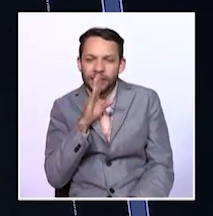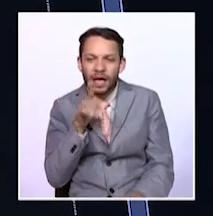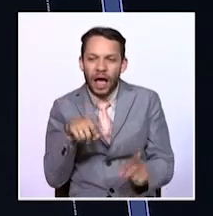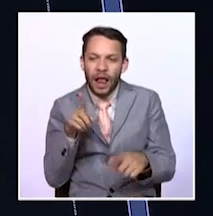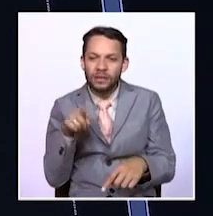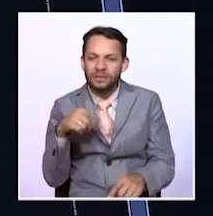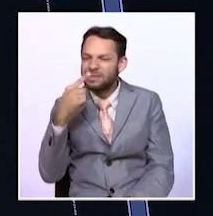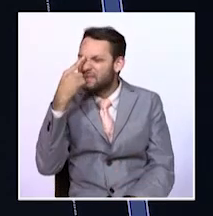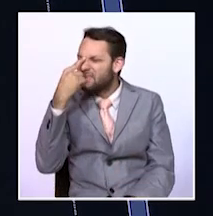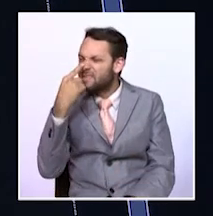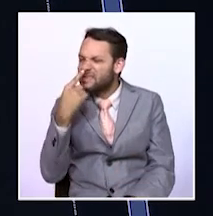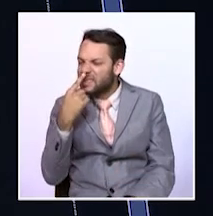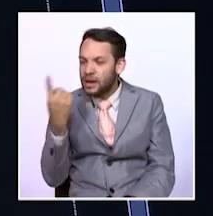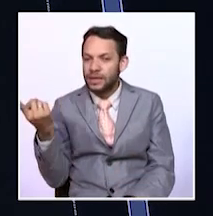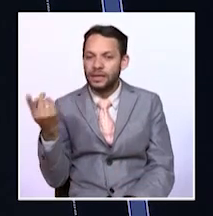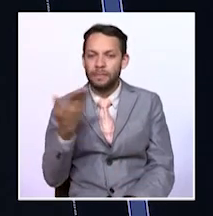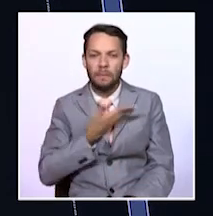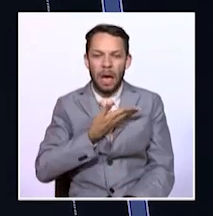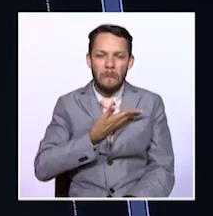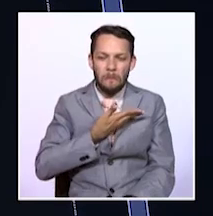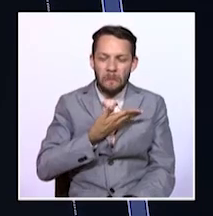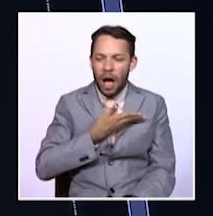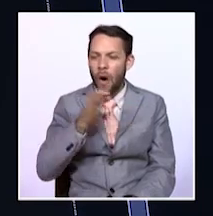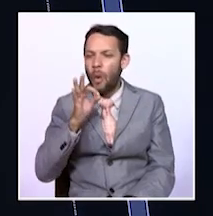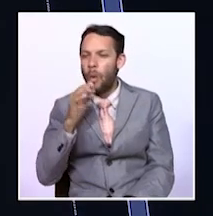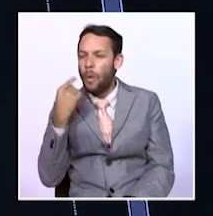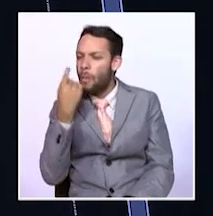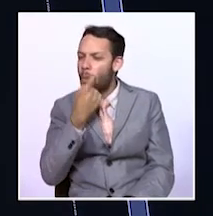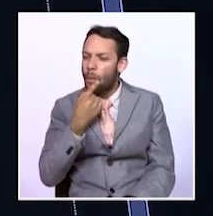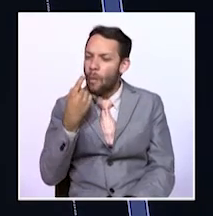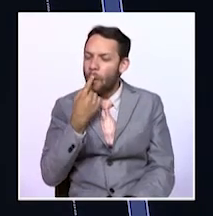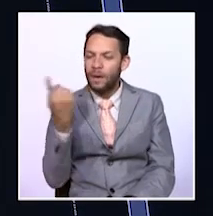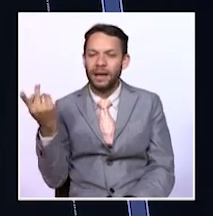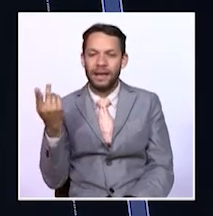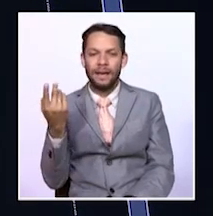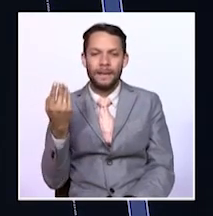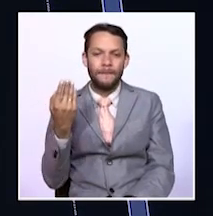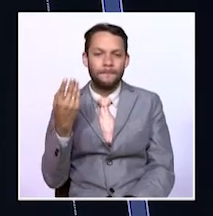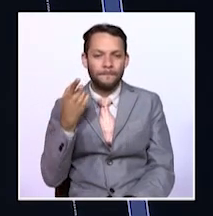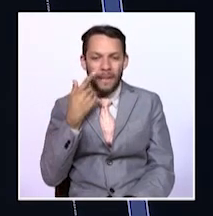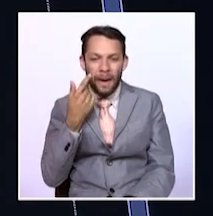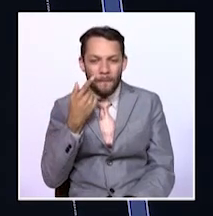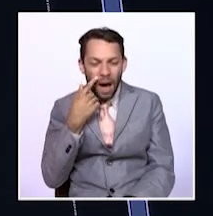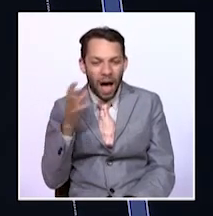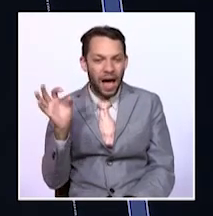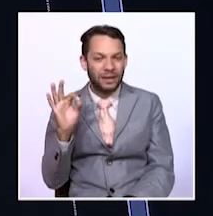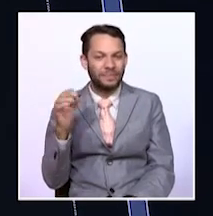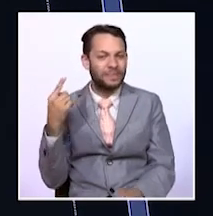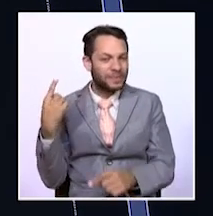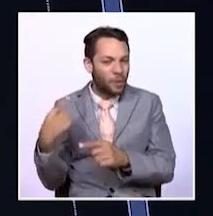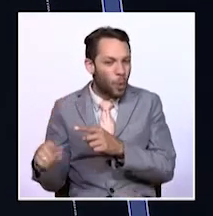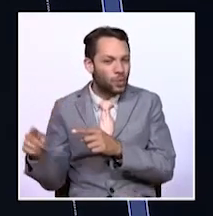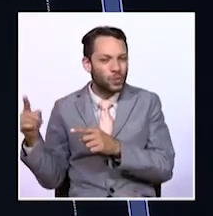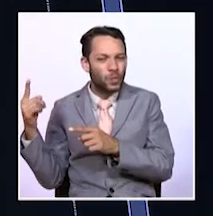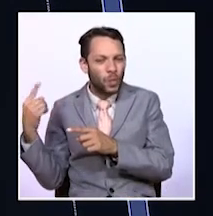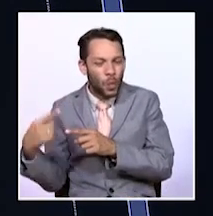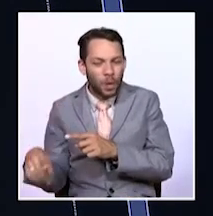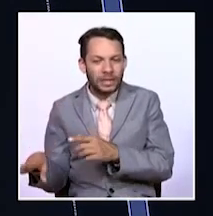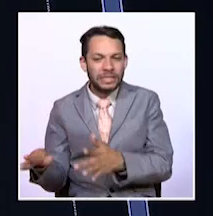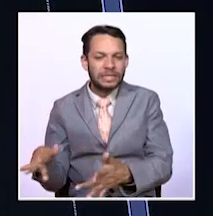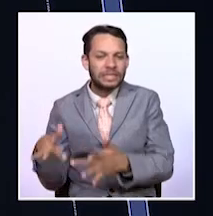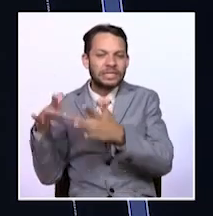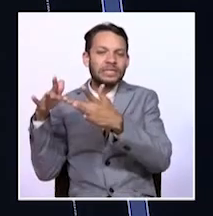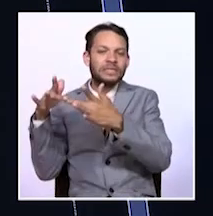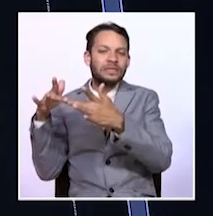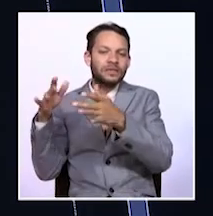en las narices y la boca de la mamá, del papá, de la abuelita. Entonces es una ecografía muy emocional, muy